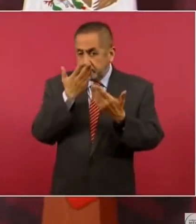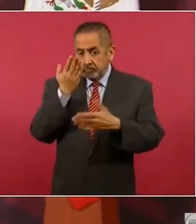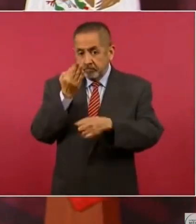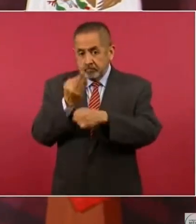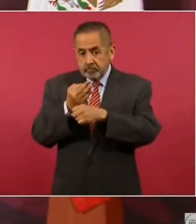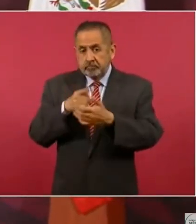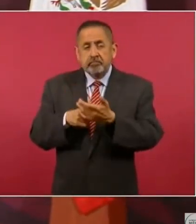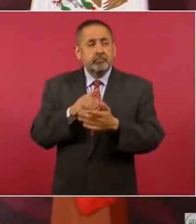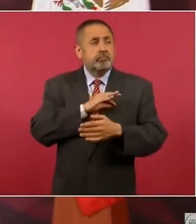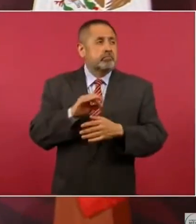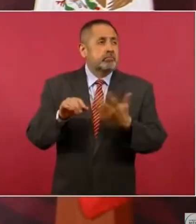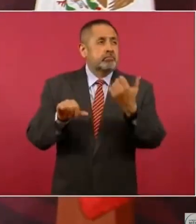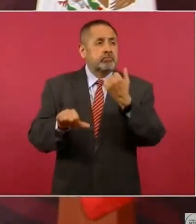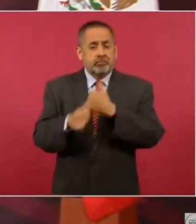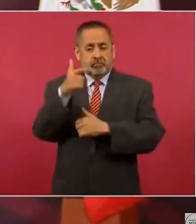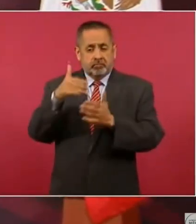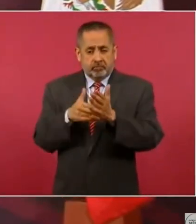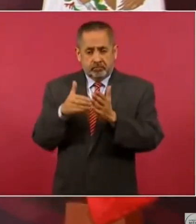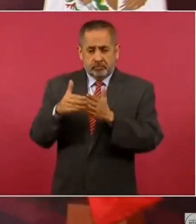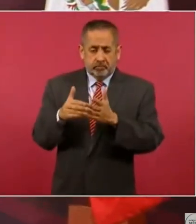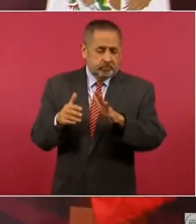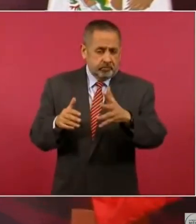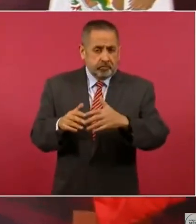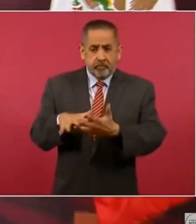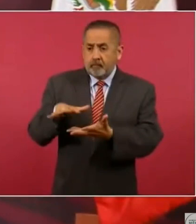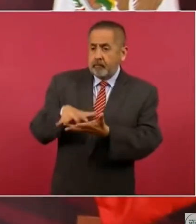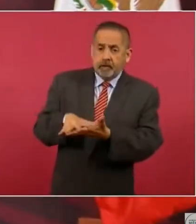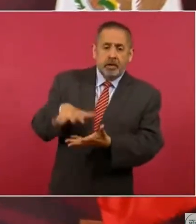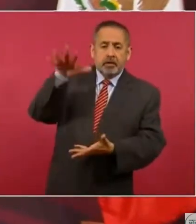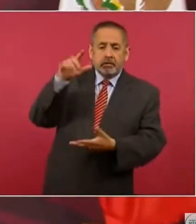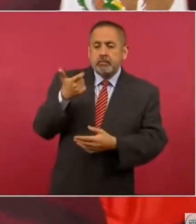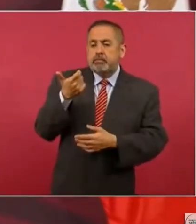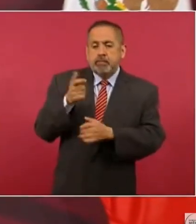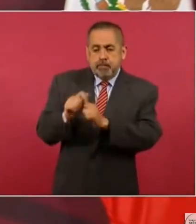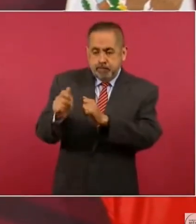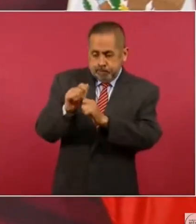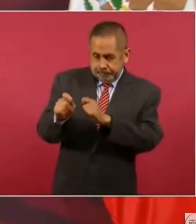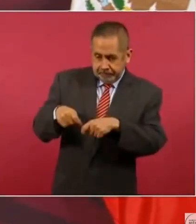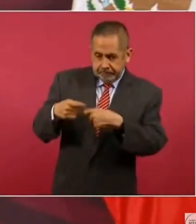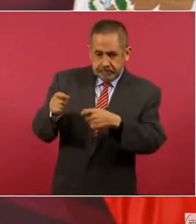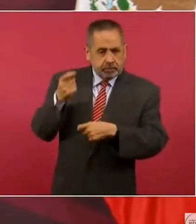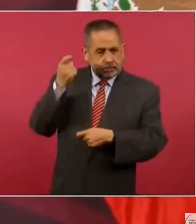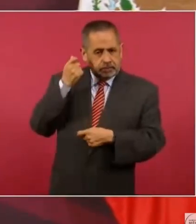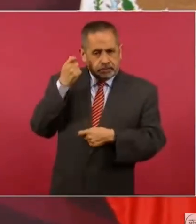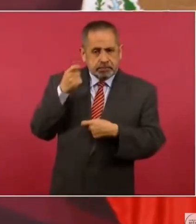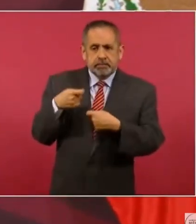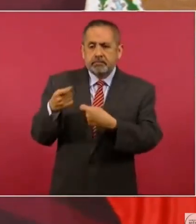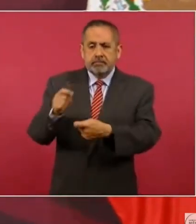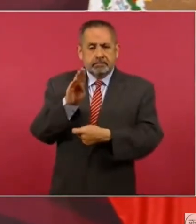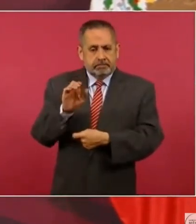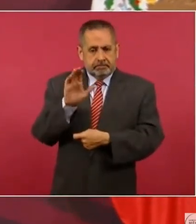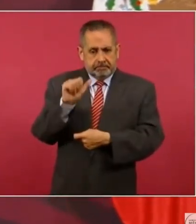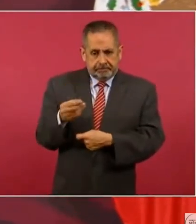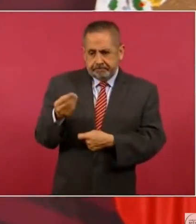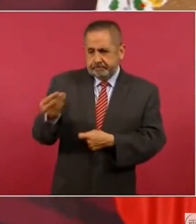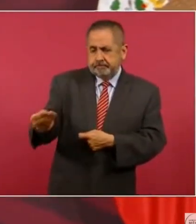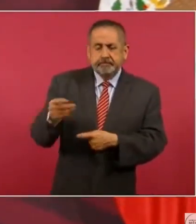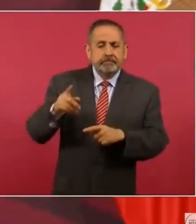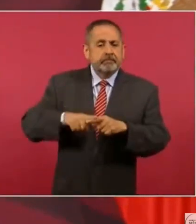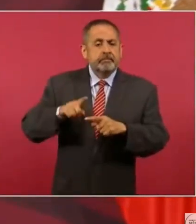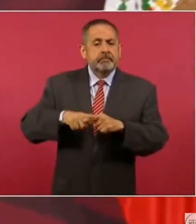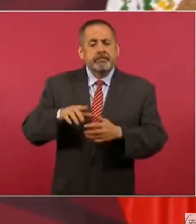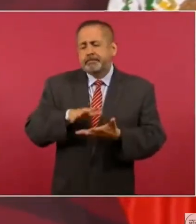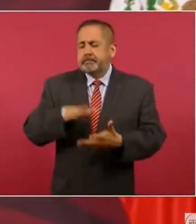son alrededor de 11 millones, la mayoría que reciben las becas, de los que reciben las becas,